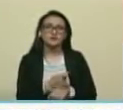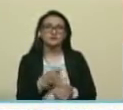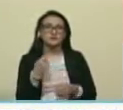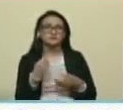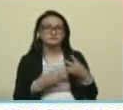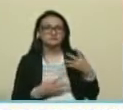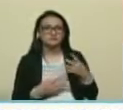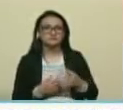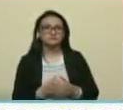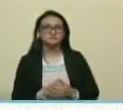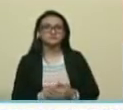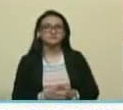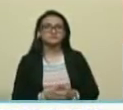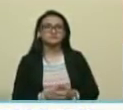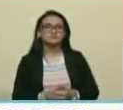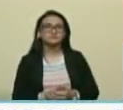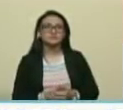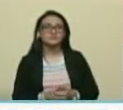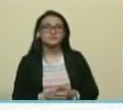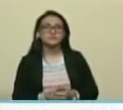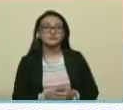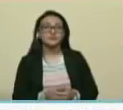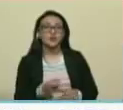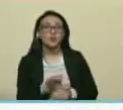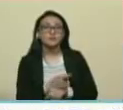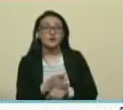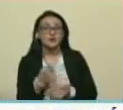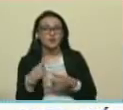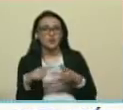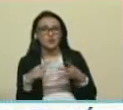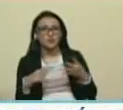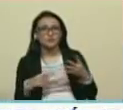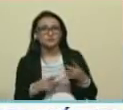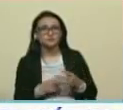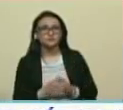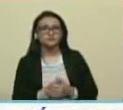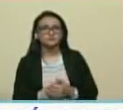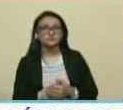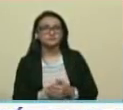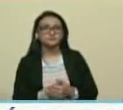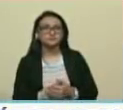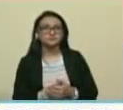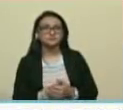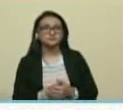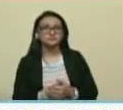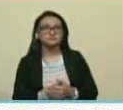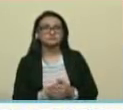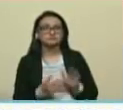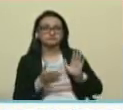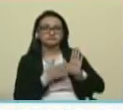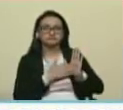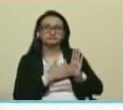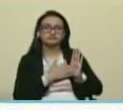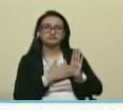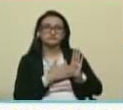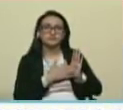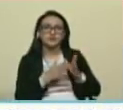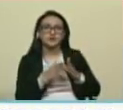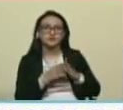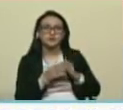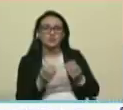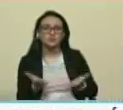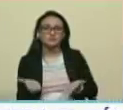Vélez, los gobiernos de Juan Manuel Santos, absolutamente apegados a todas